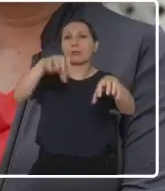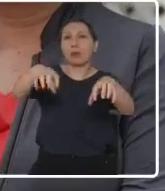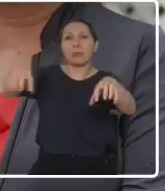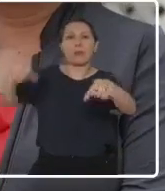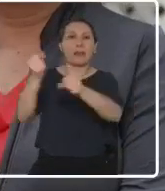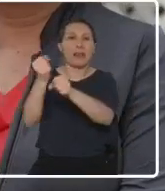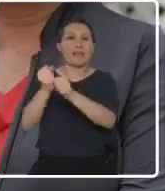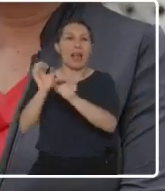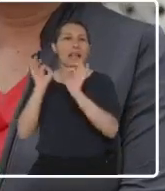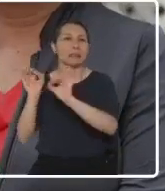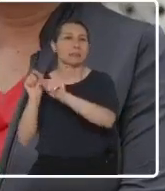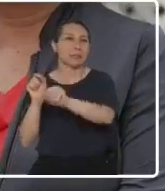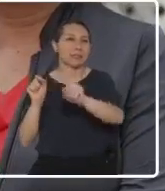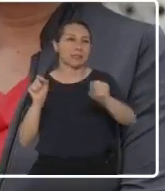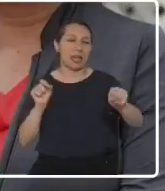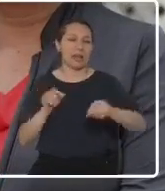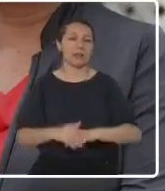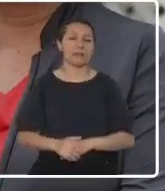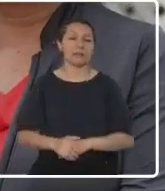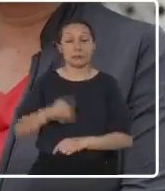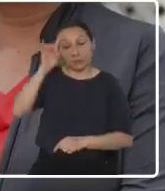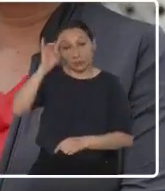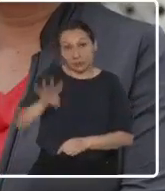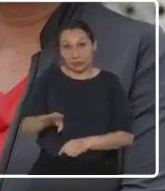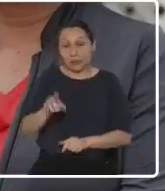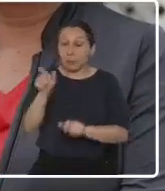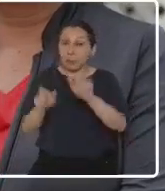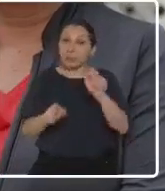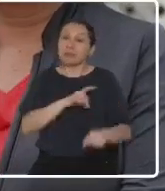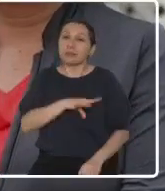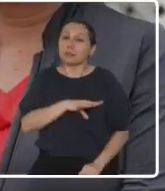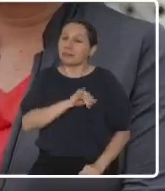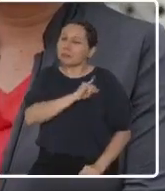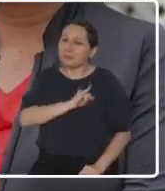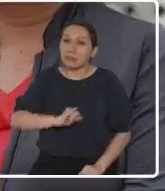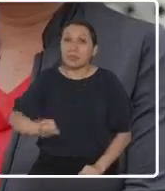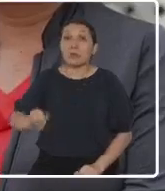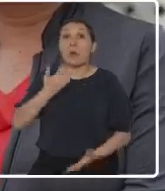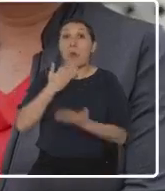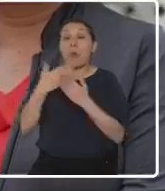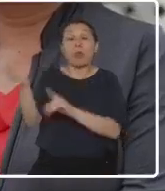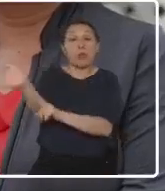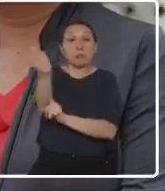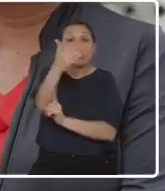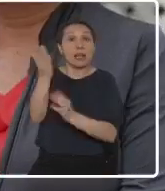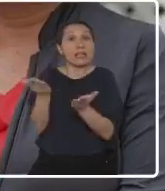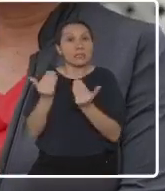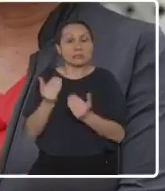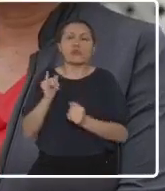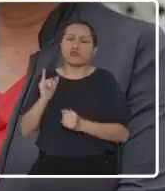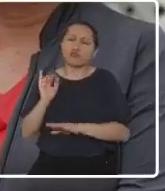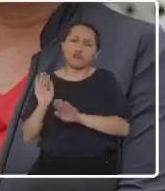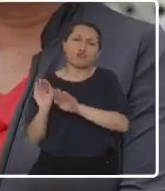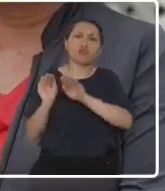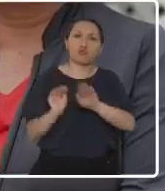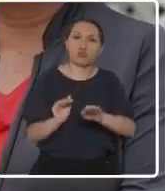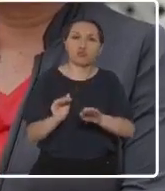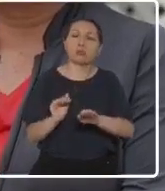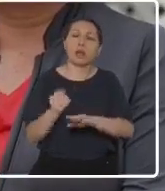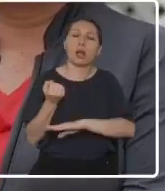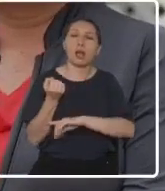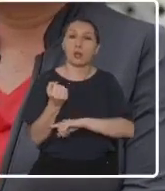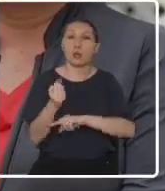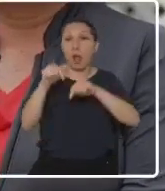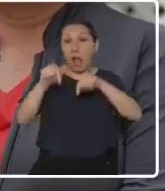específica. Sabemos que los chilenos siempre, cuando la patria los necesita, se ponen. Y hoy